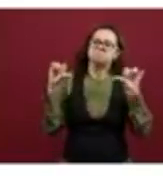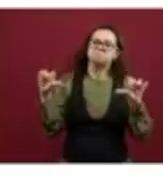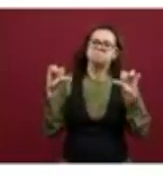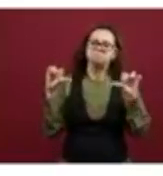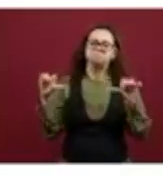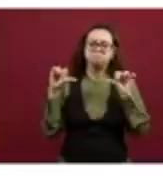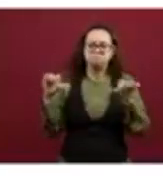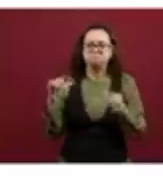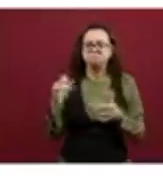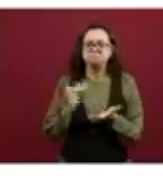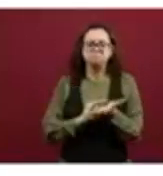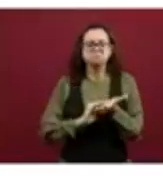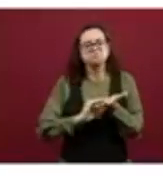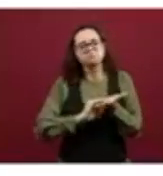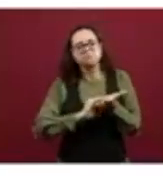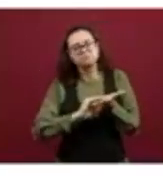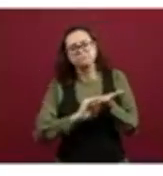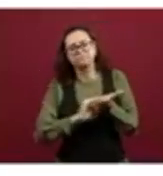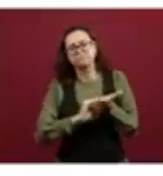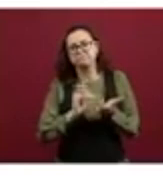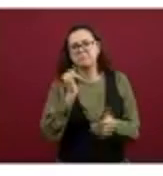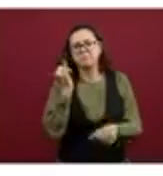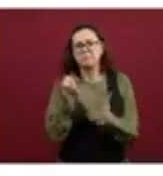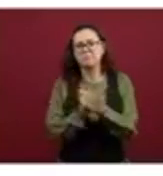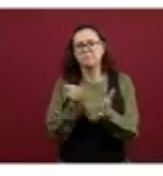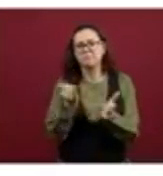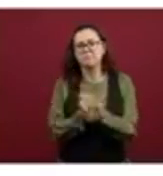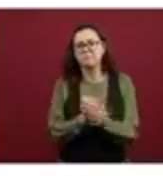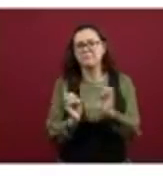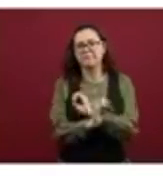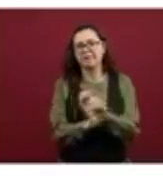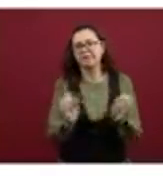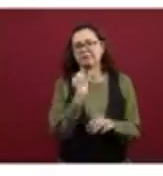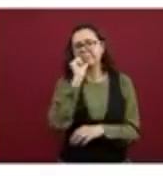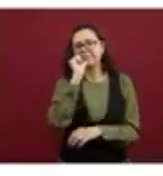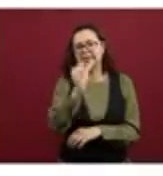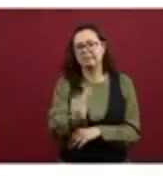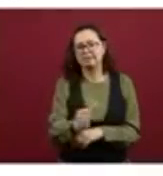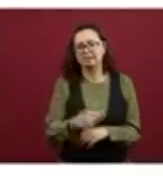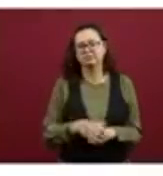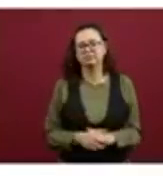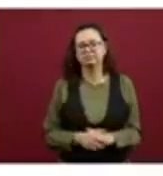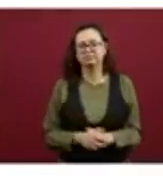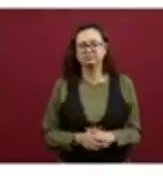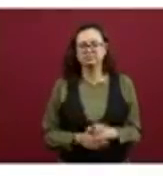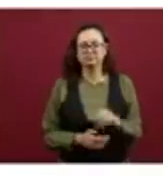las condonaciones que se hicieron siguiente en las